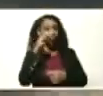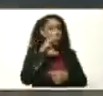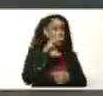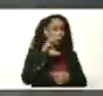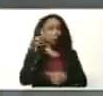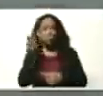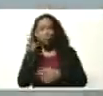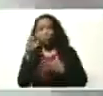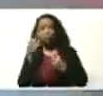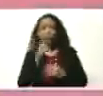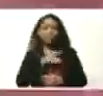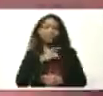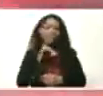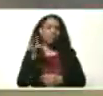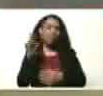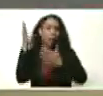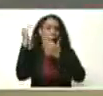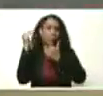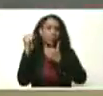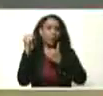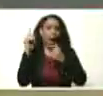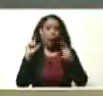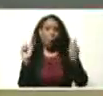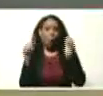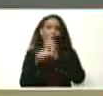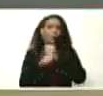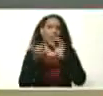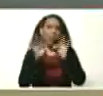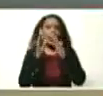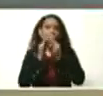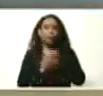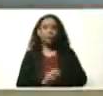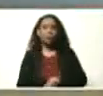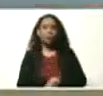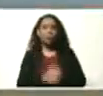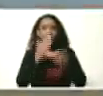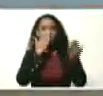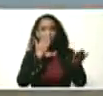mucho dolor, con la esperanza de encontrar a sus familiares. Adelante, presidente.